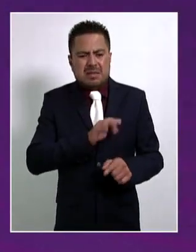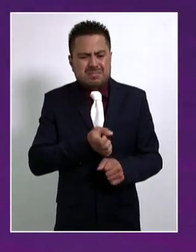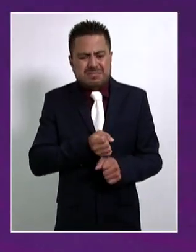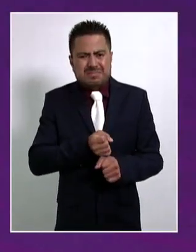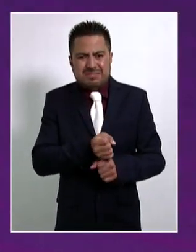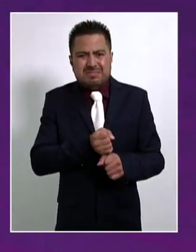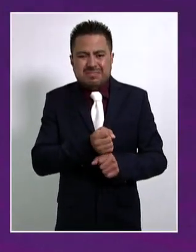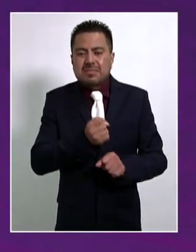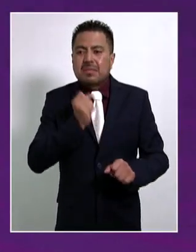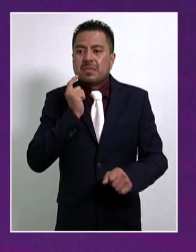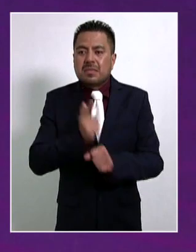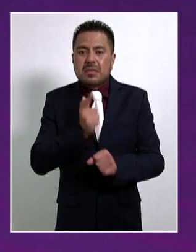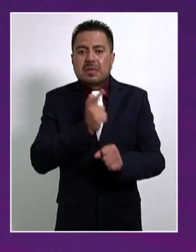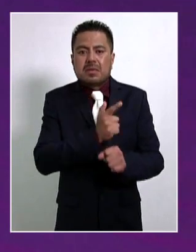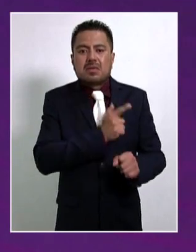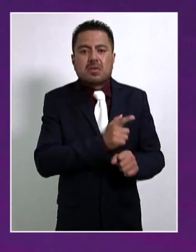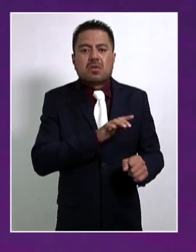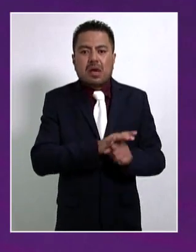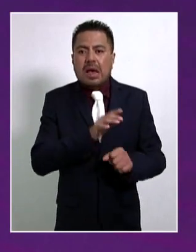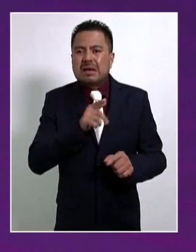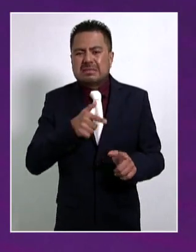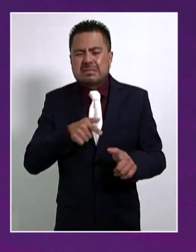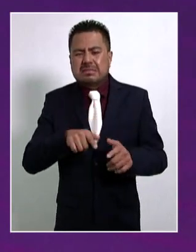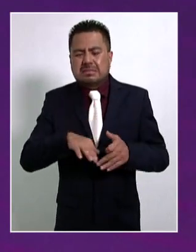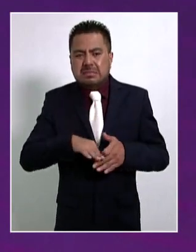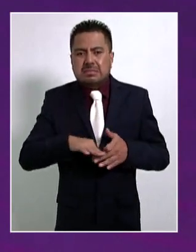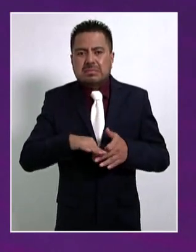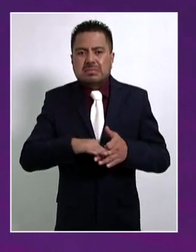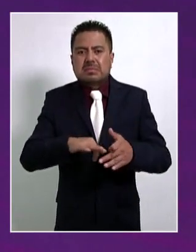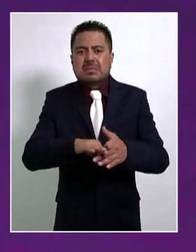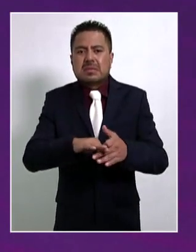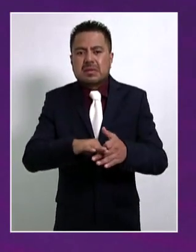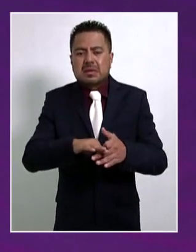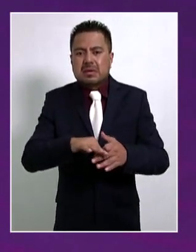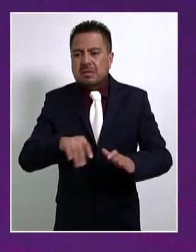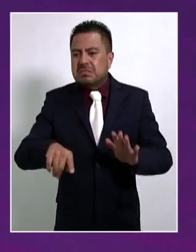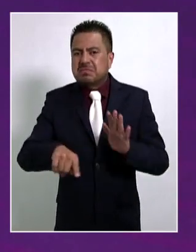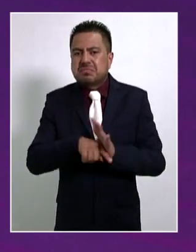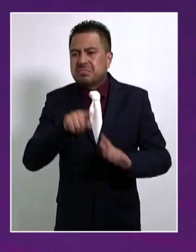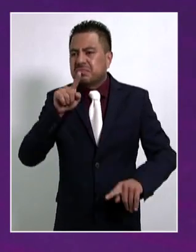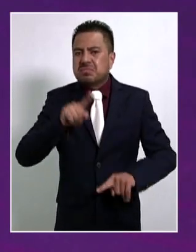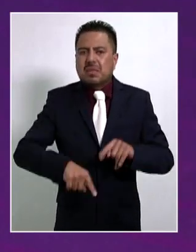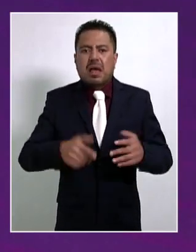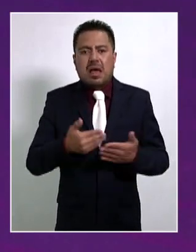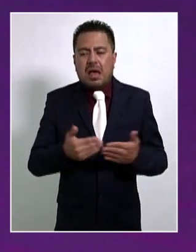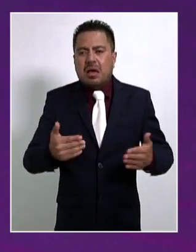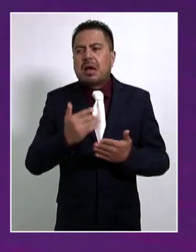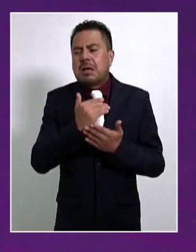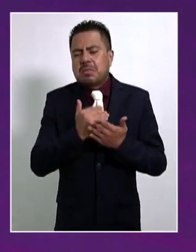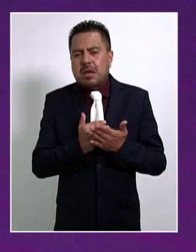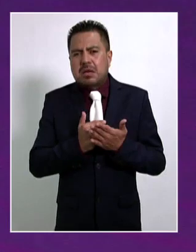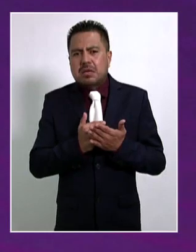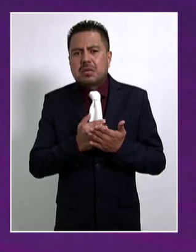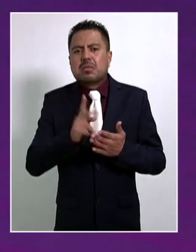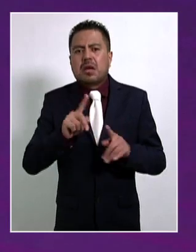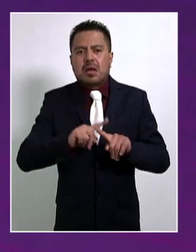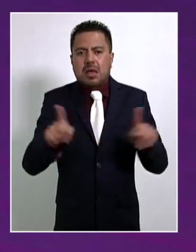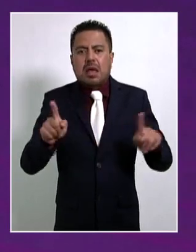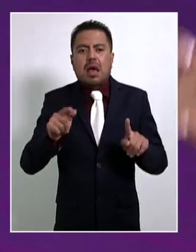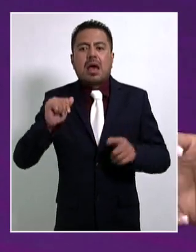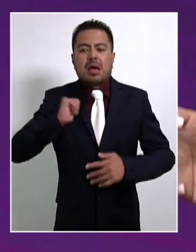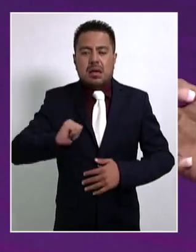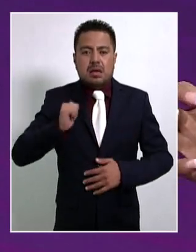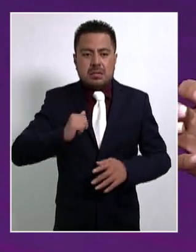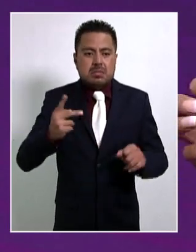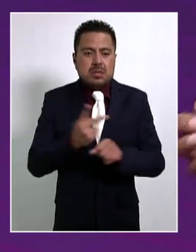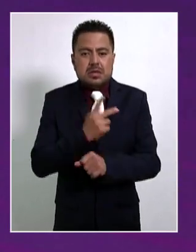violencia, encontramos que continuamente, por ejemplo, se les niega, ahora cada vez menos, porque hay que diferenciar también lo que